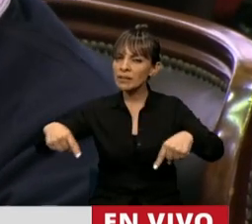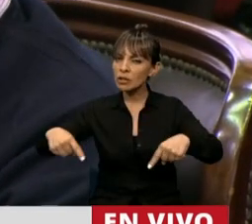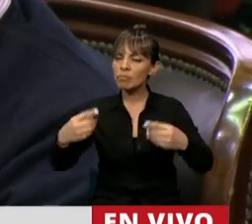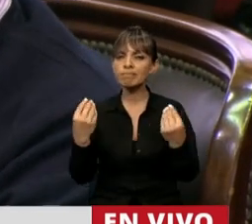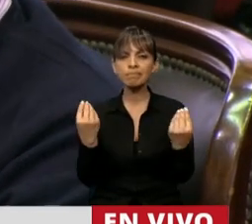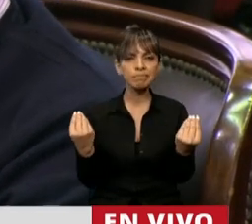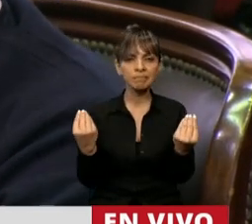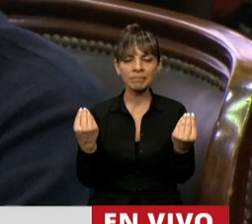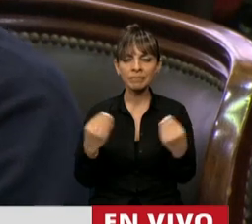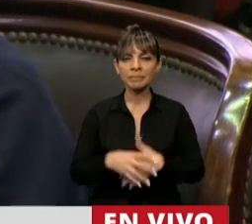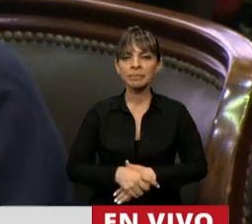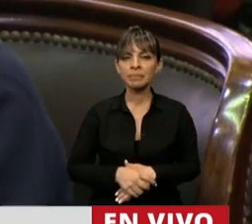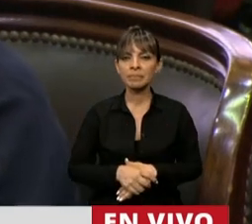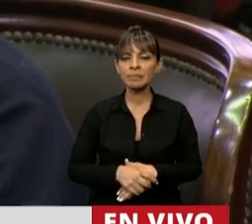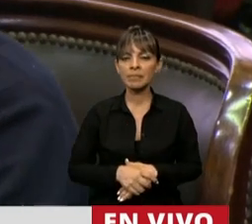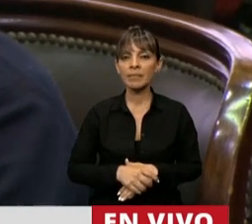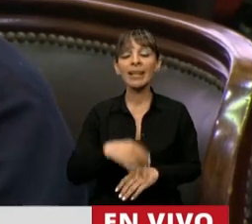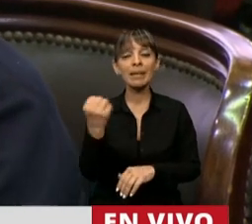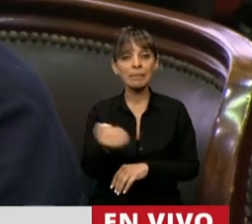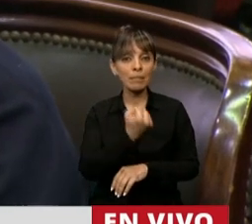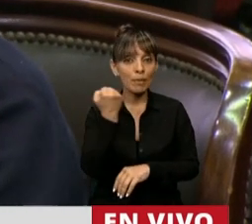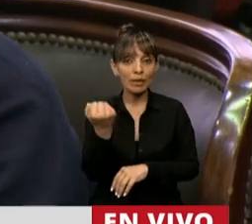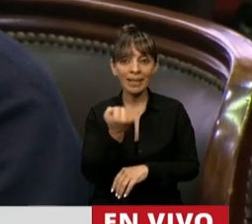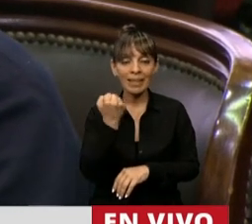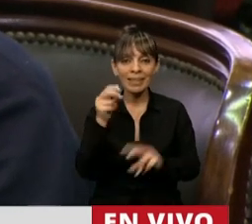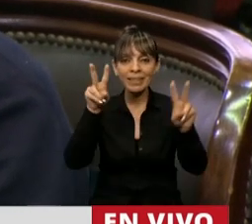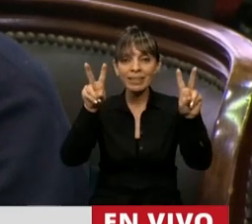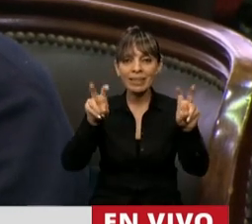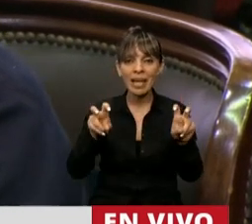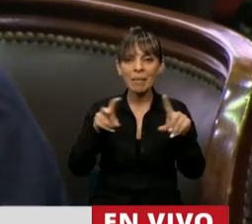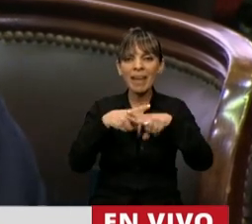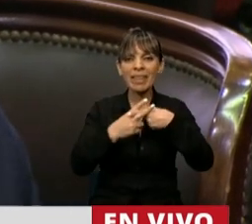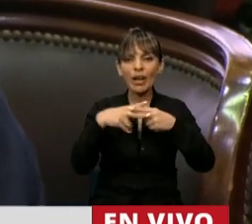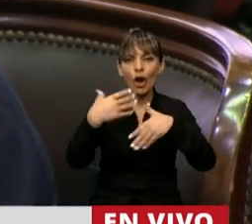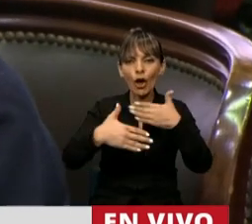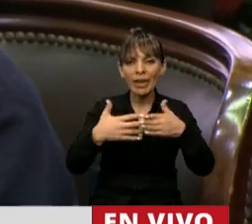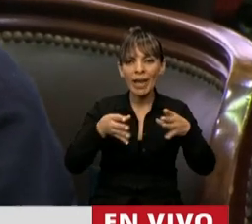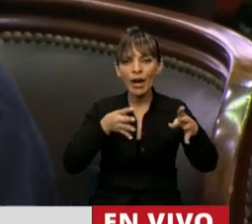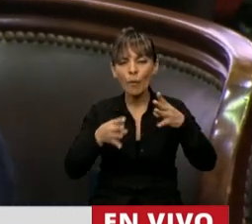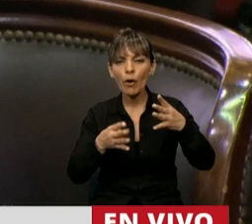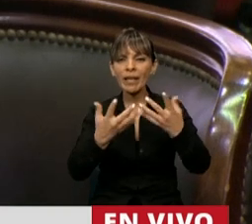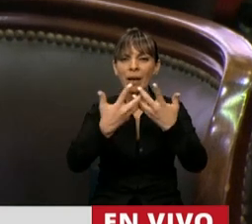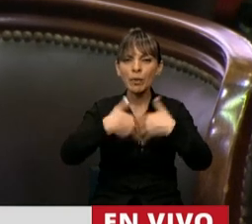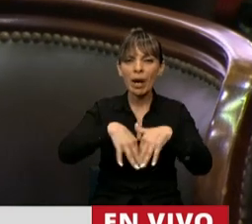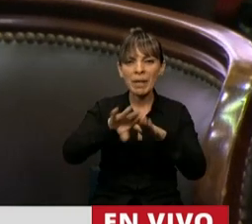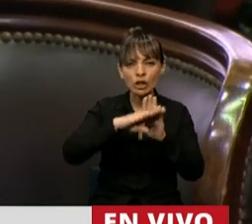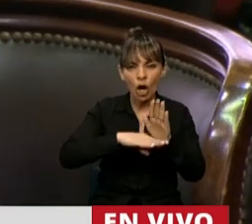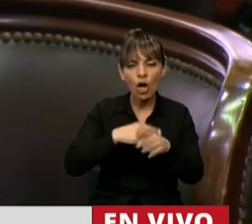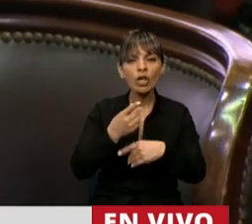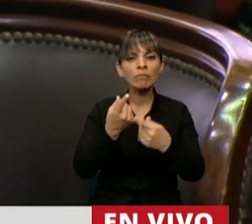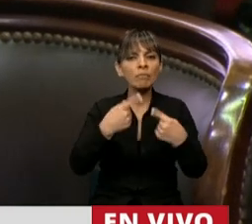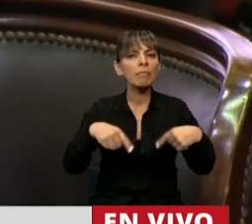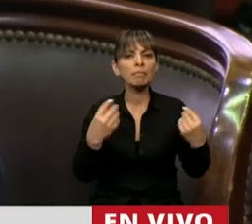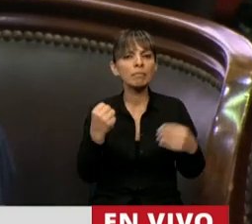es la importancia de la robótica y la programación. ¿Por qué, señor